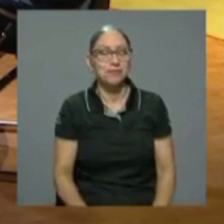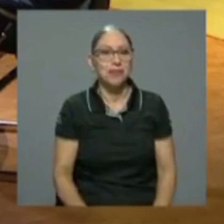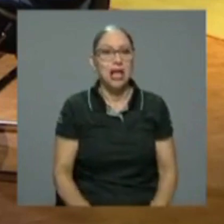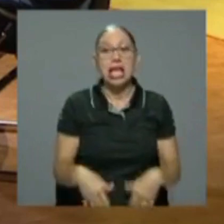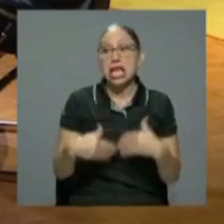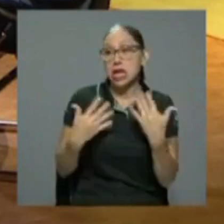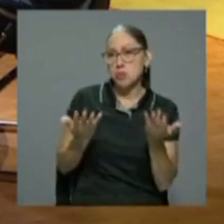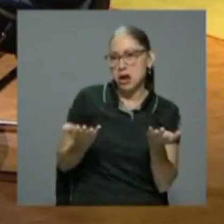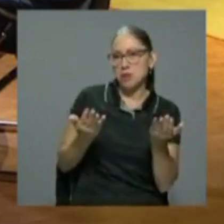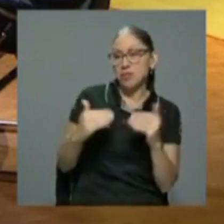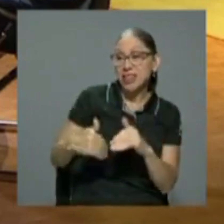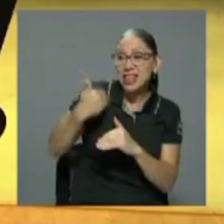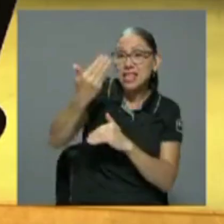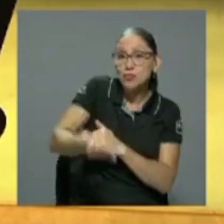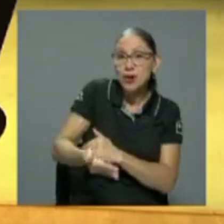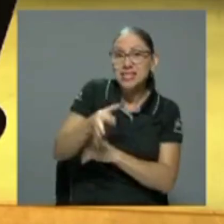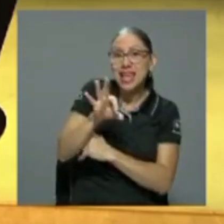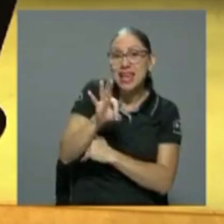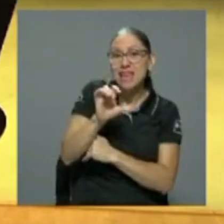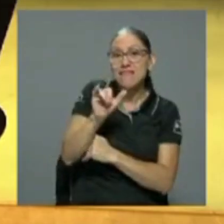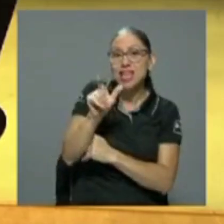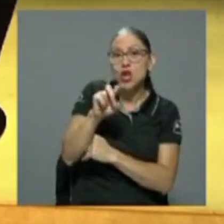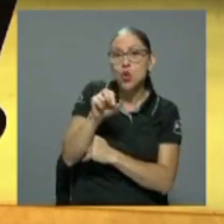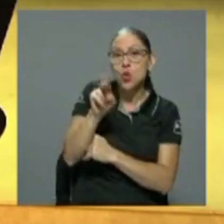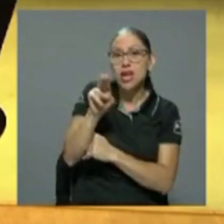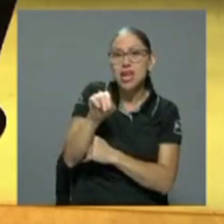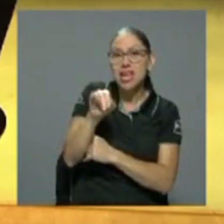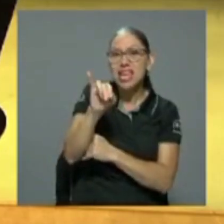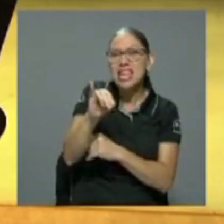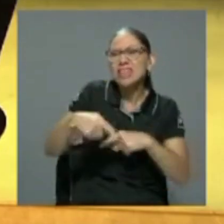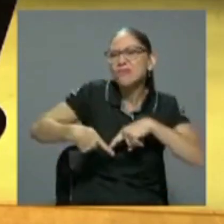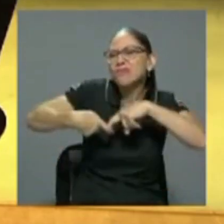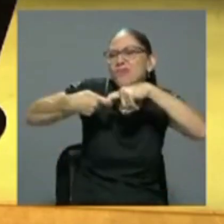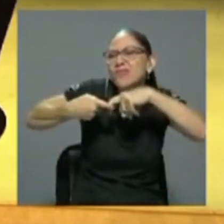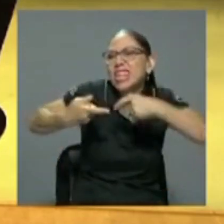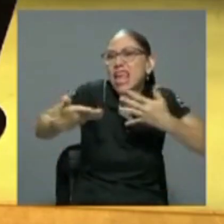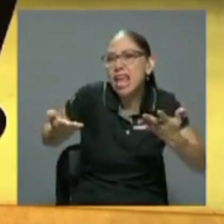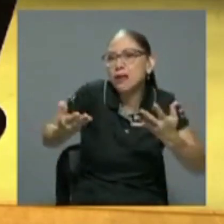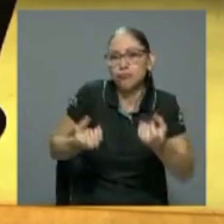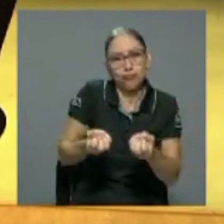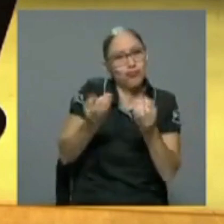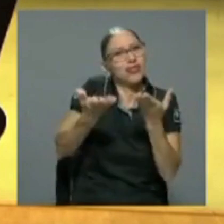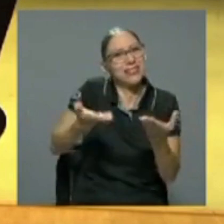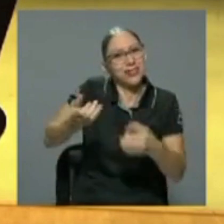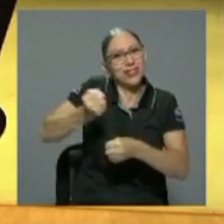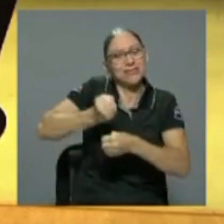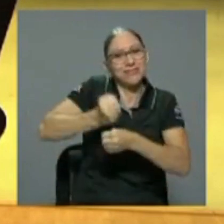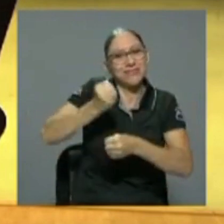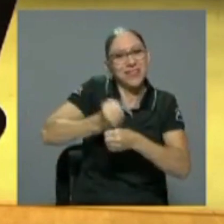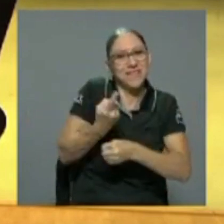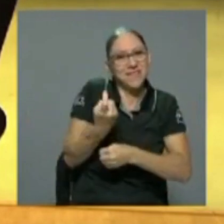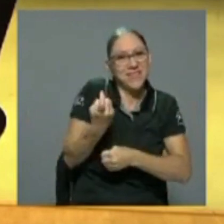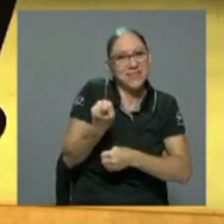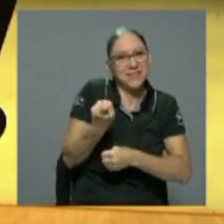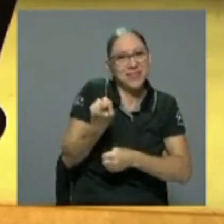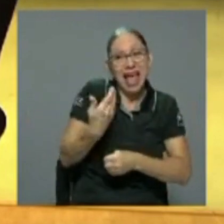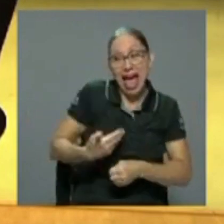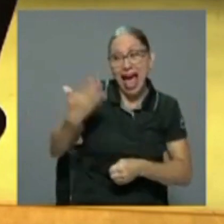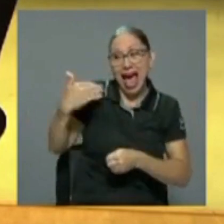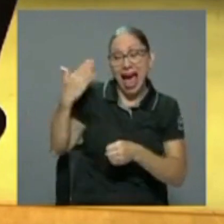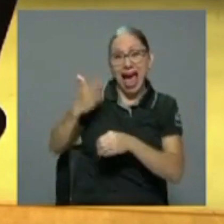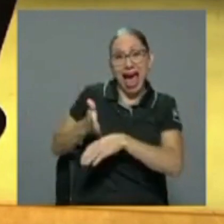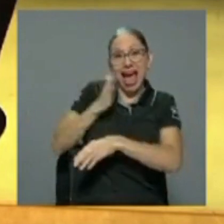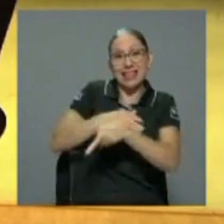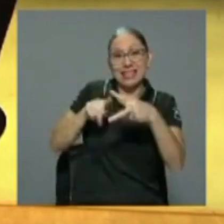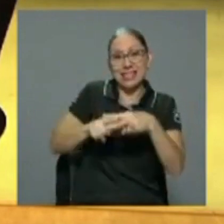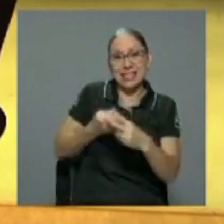hay después de la Filuni? Un montón de tareas, un montón de cosas pendientes. Comentábamos detrás de cámaras, antes de iniciar el